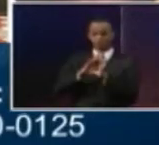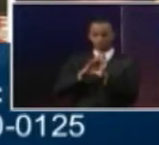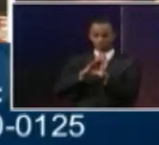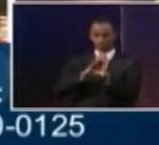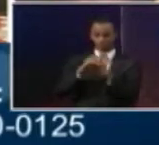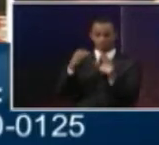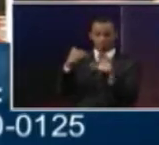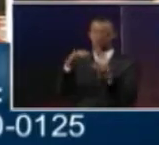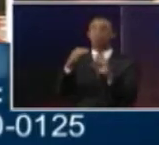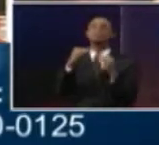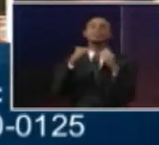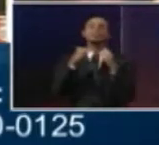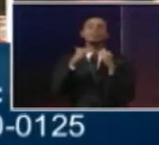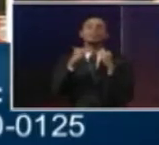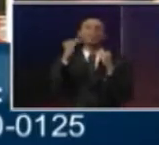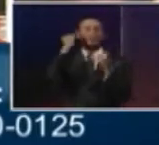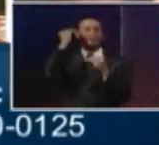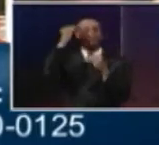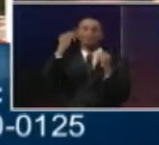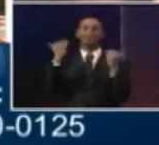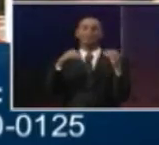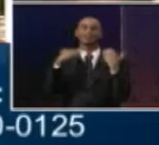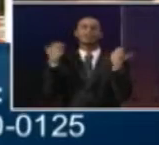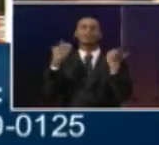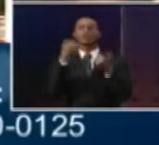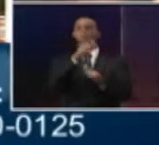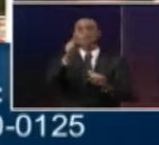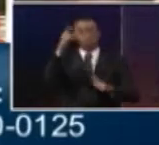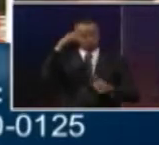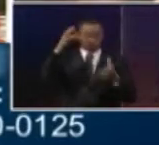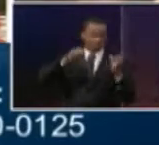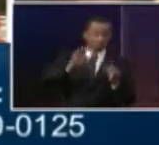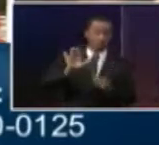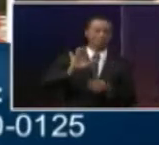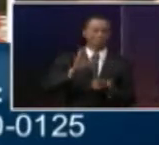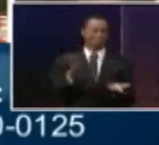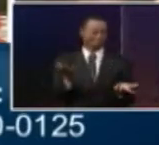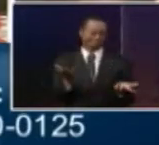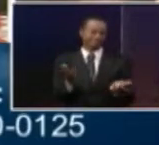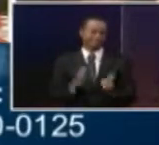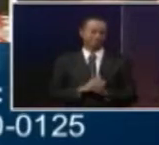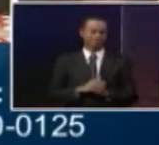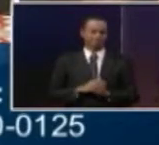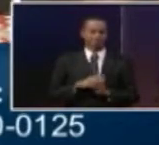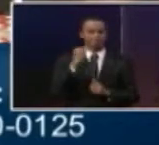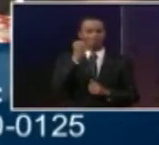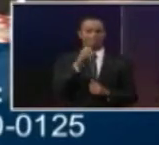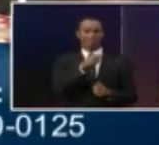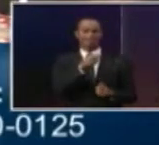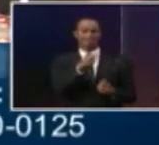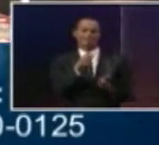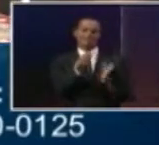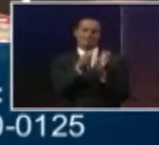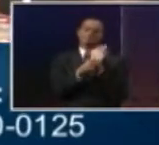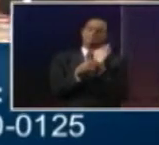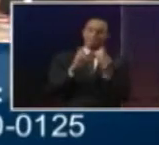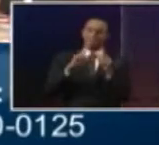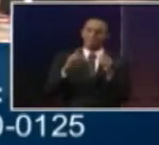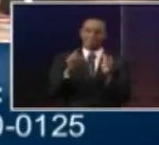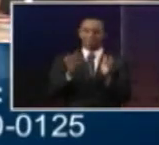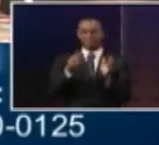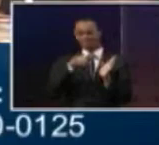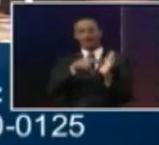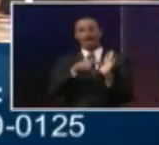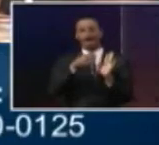fotografía, que la mande sin cabeza. Porque un cuerpo puede... Nadie puede ser va, cualquiera, claro, ¿verdad? Eso pero depende, con su cabeza, si hay una cicatriz. No, pero no es que